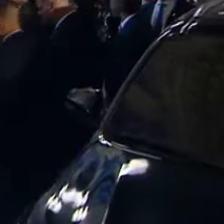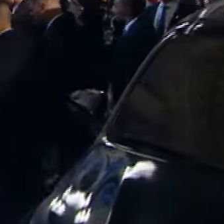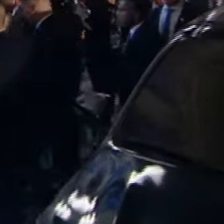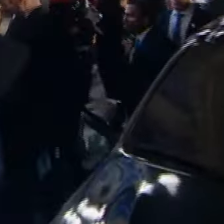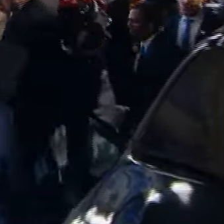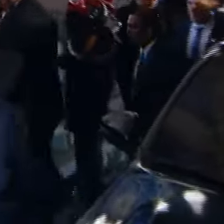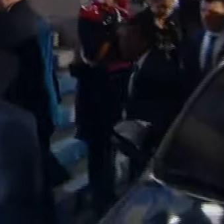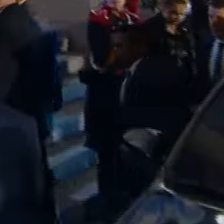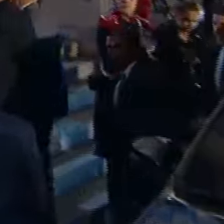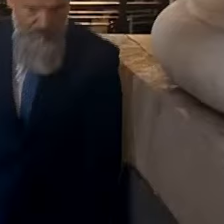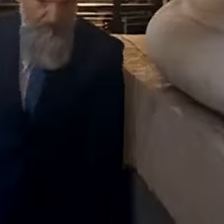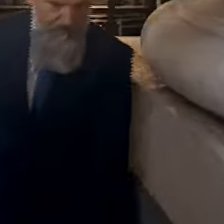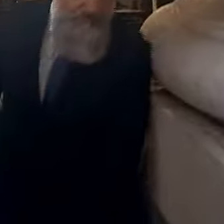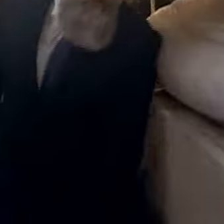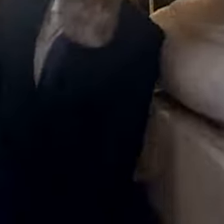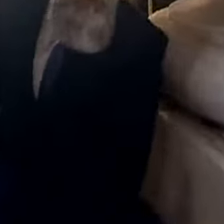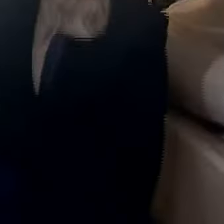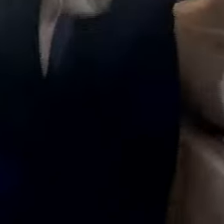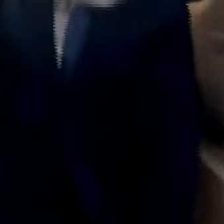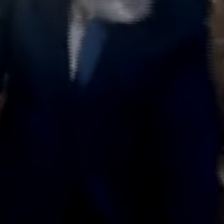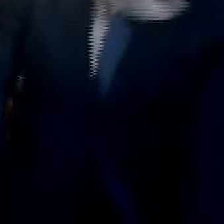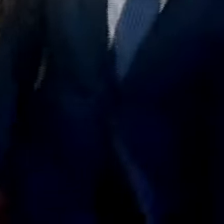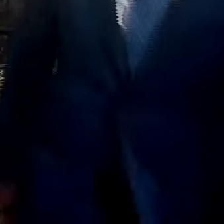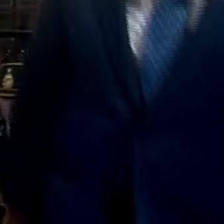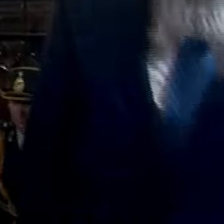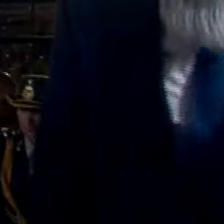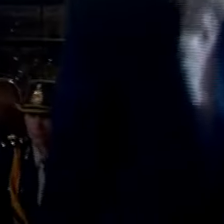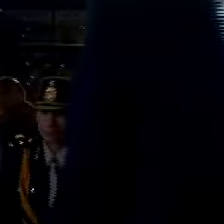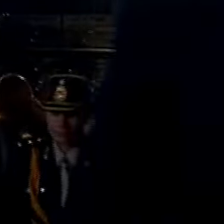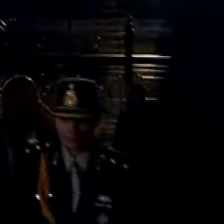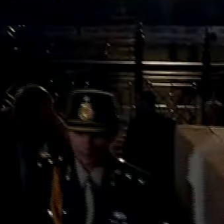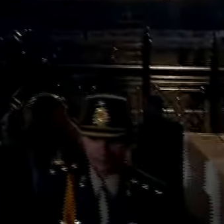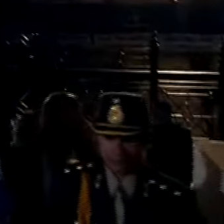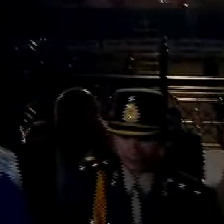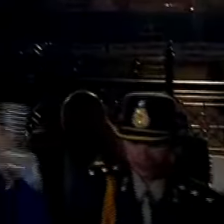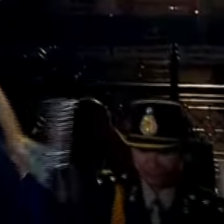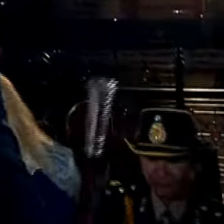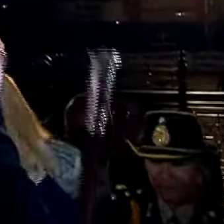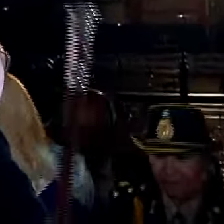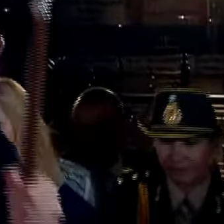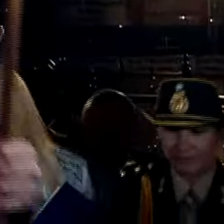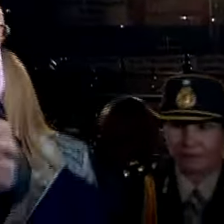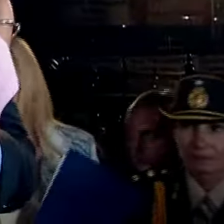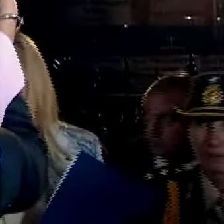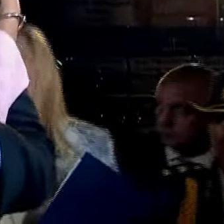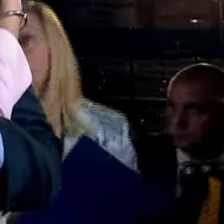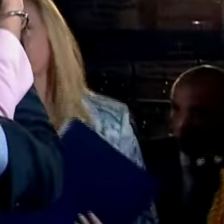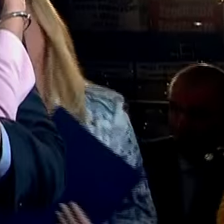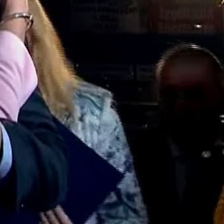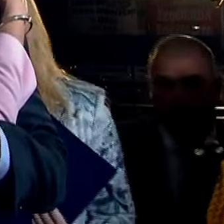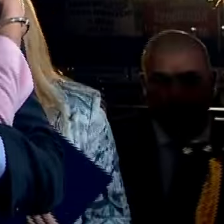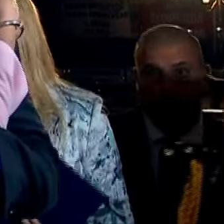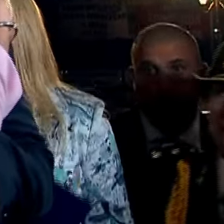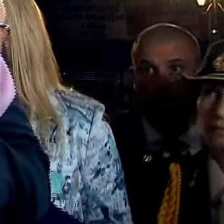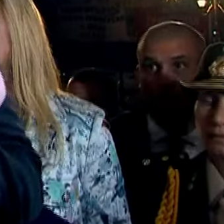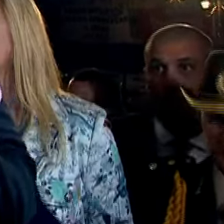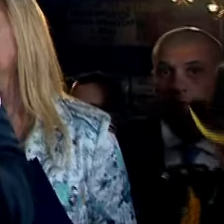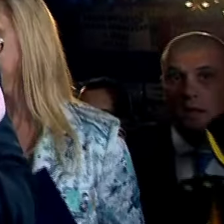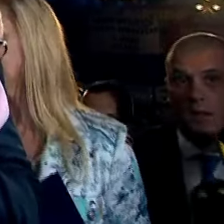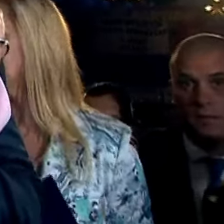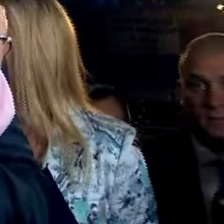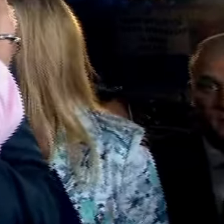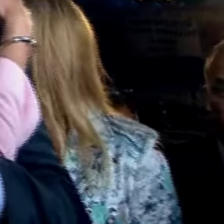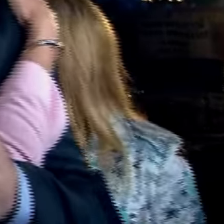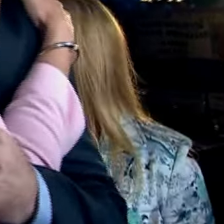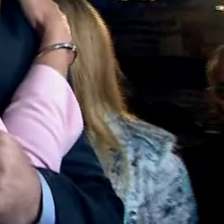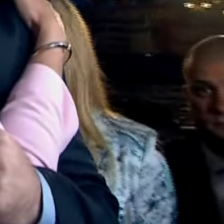de la Mercedes Torres, y el director de Relaciones Institucionales, Ceremonial y Protocolo de la Honorable Cámara de Diputados, señor